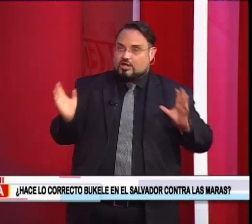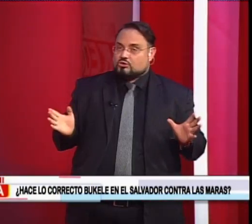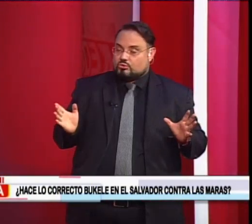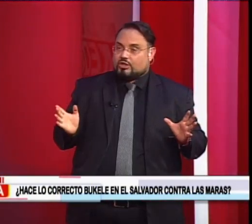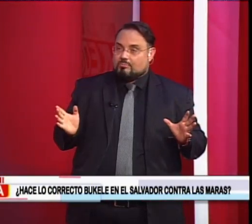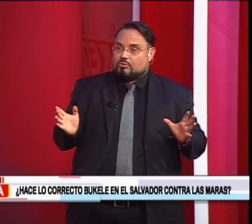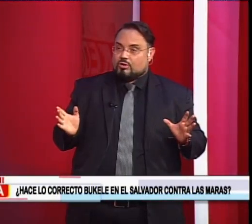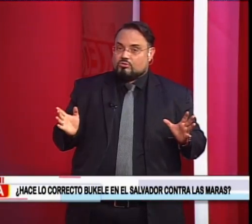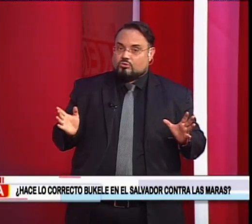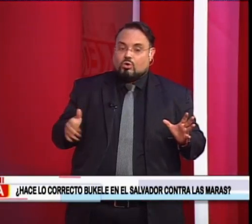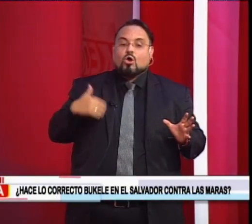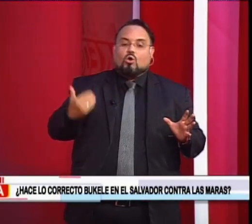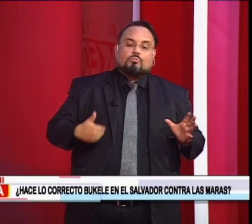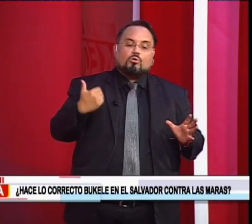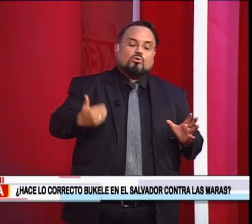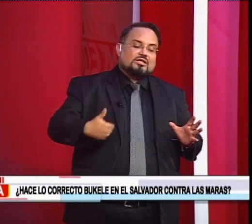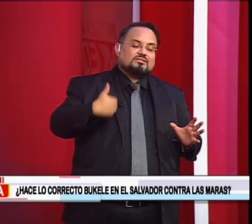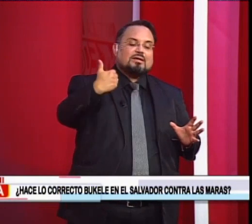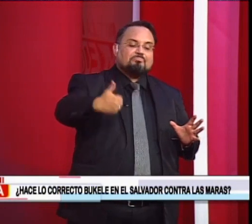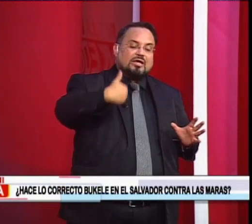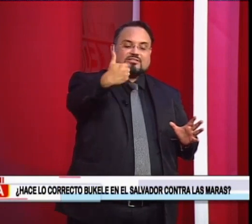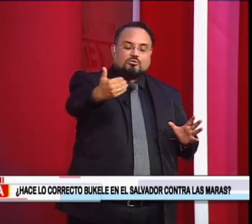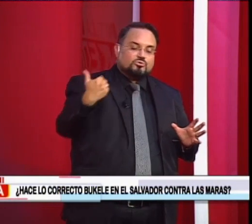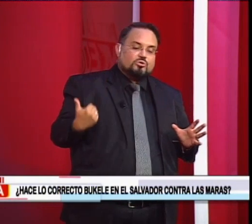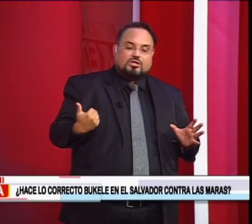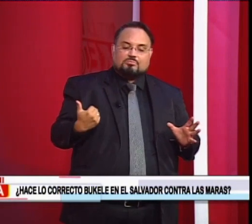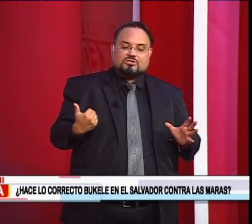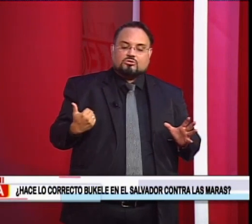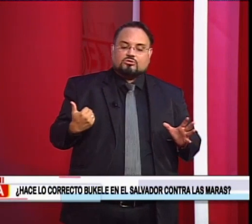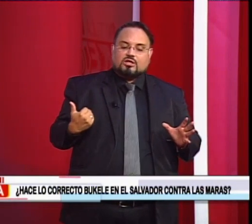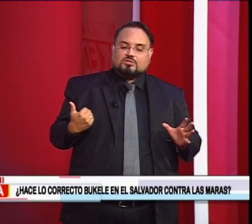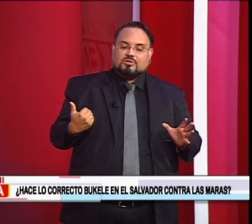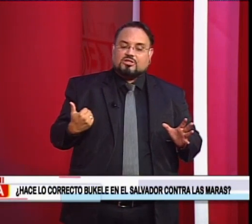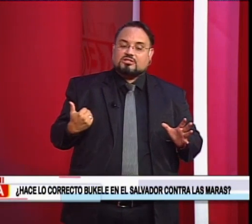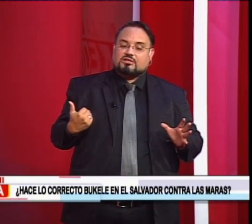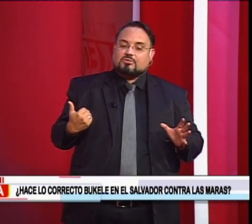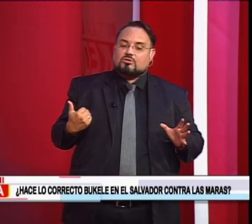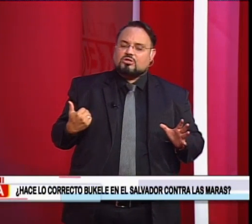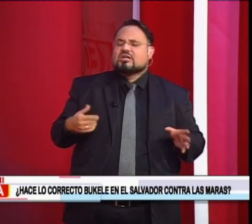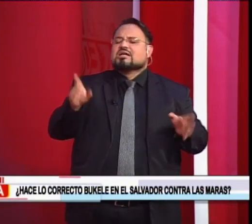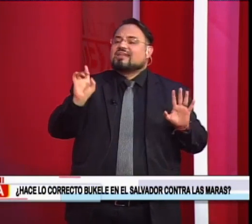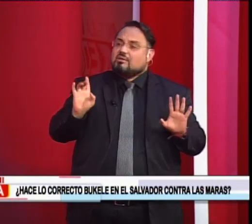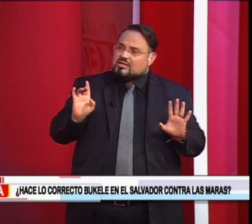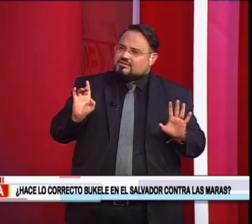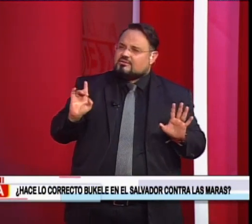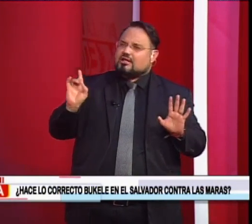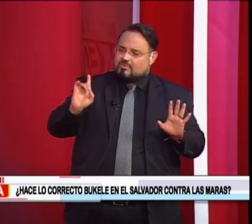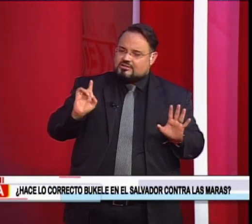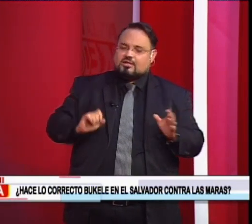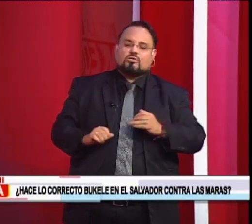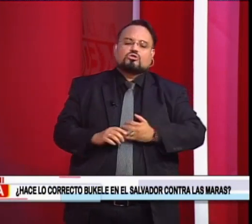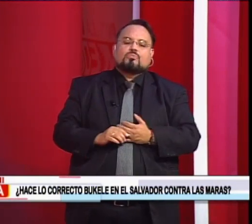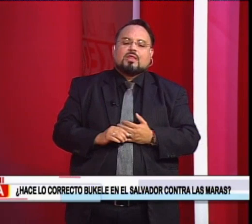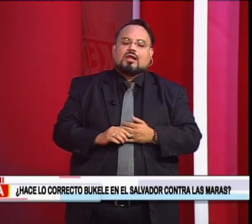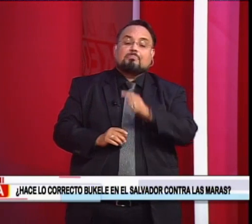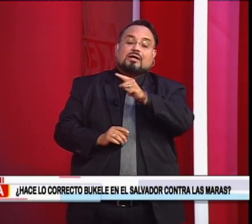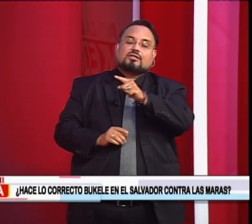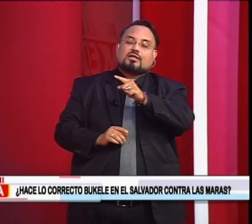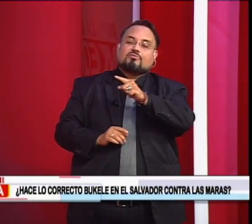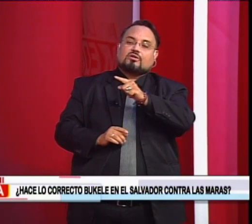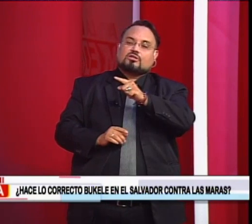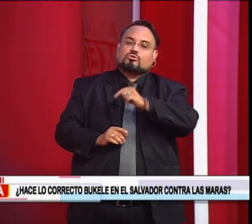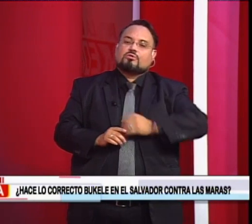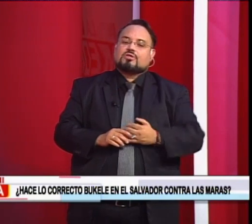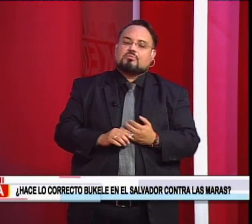deshecho es otro ejemplo de control hoy por hoy esta persecución y represión contra las pandillas también lo es tal vez tal vez creo yo la